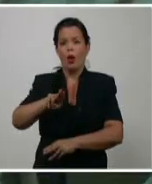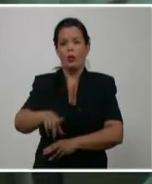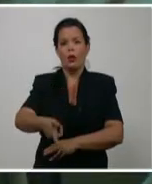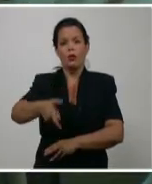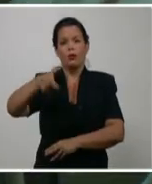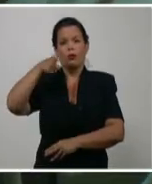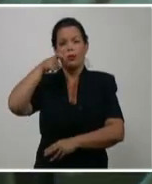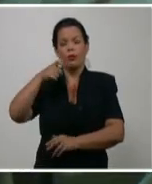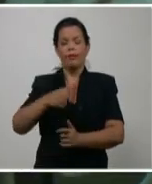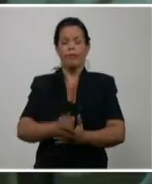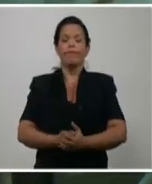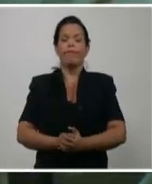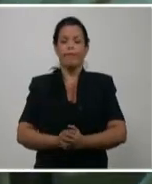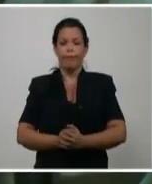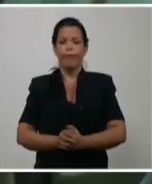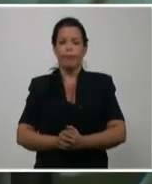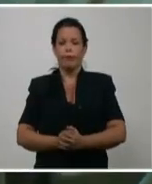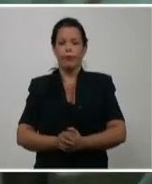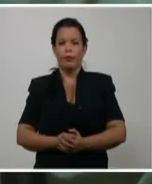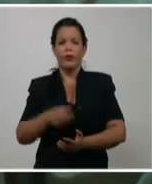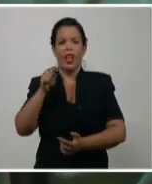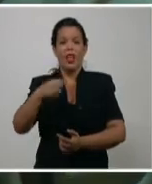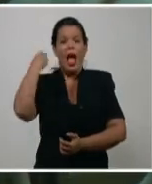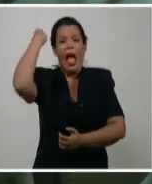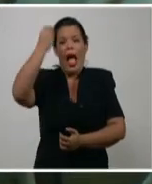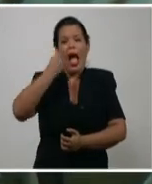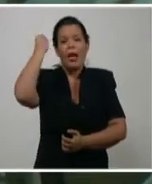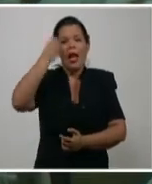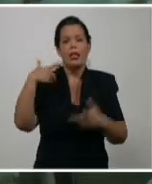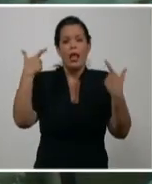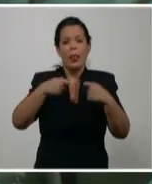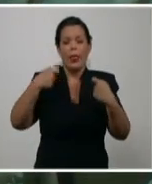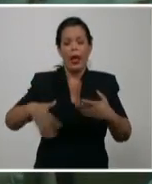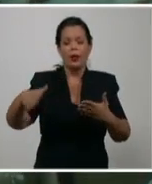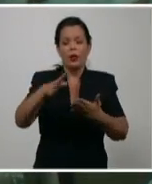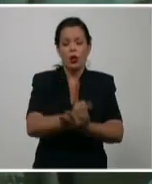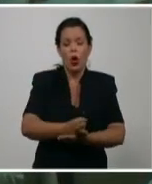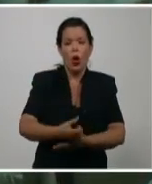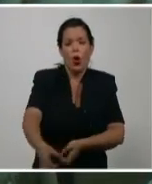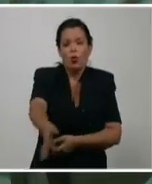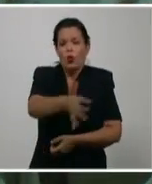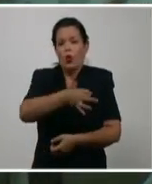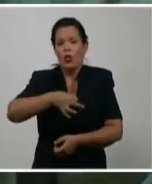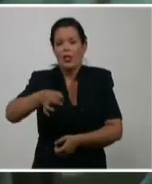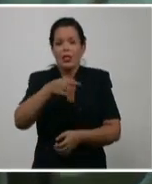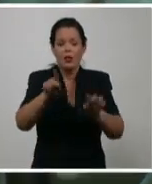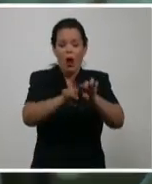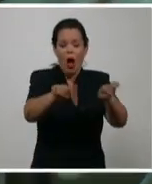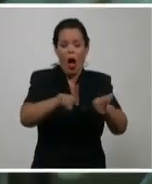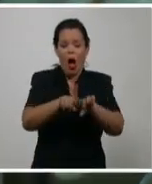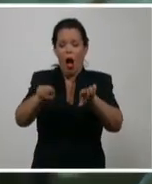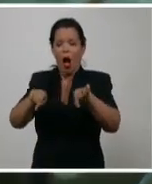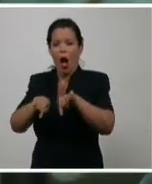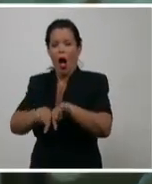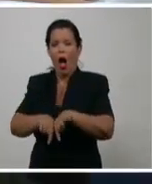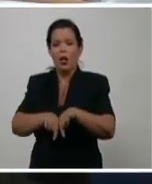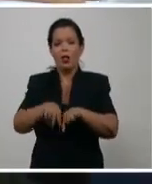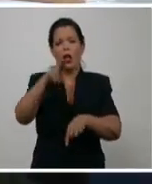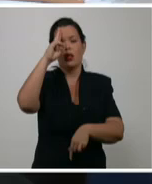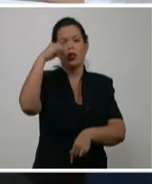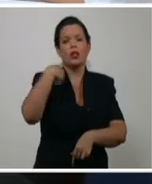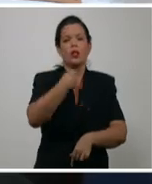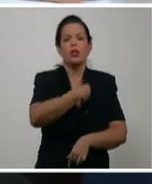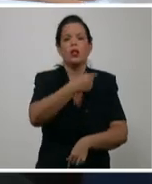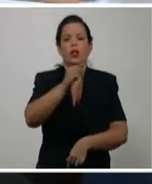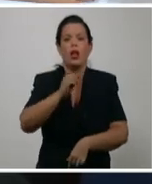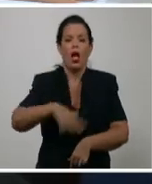El análisis lo tenemos que hacer por áreas de salud. Si no lo hacemos por área de salud, es la dispersión que hoy tenemos.